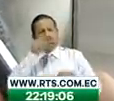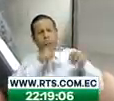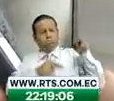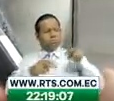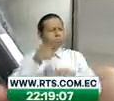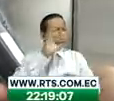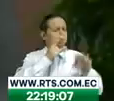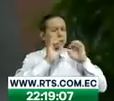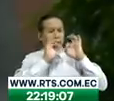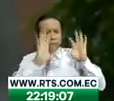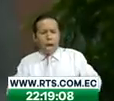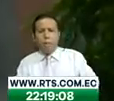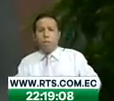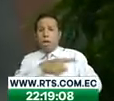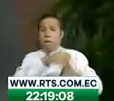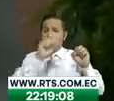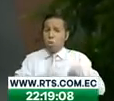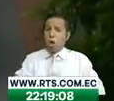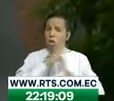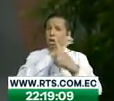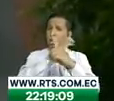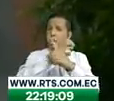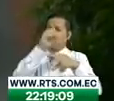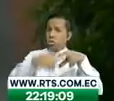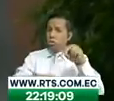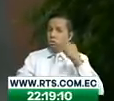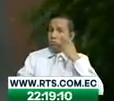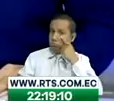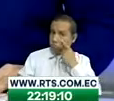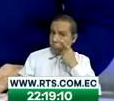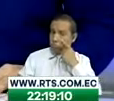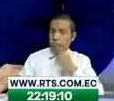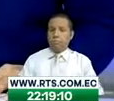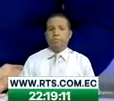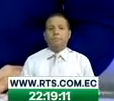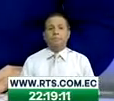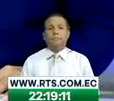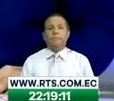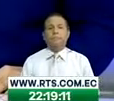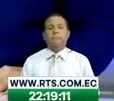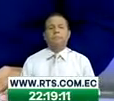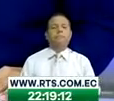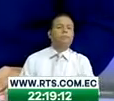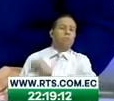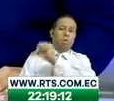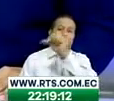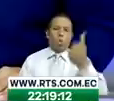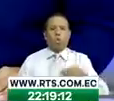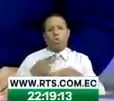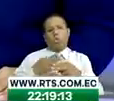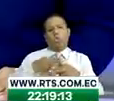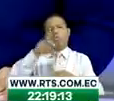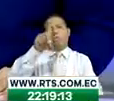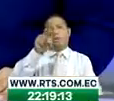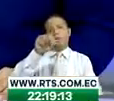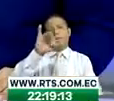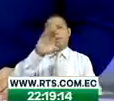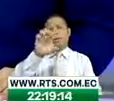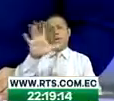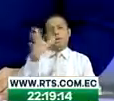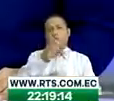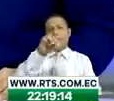los parámetros o no. Informó Charlie Pisa. Daniel Mendoza renunció a su cargo como asambleísta en medio